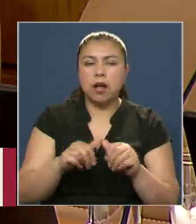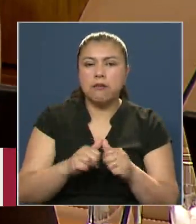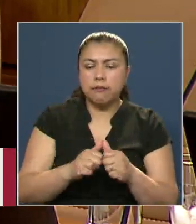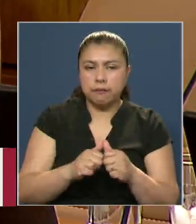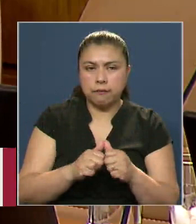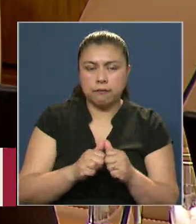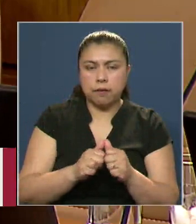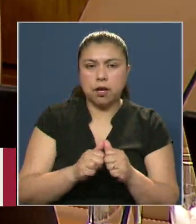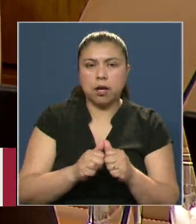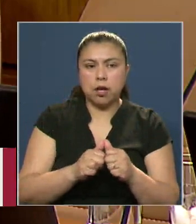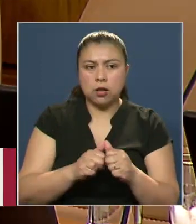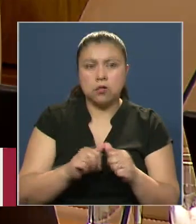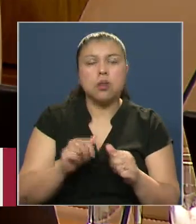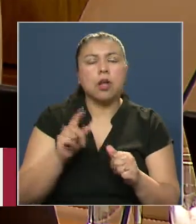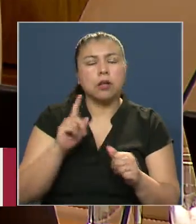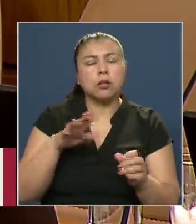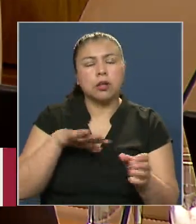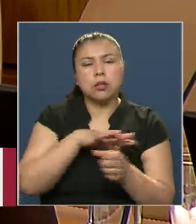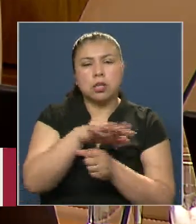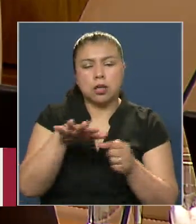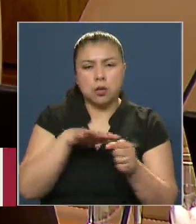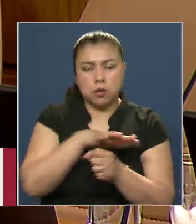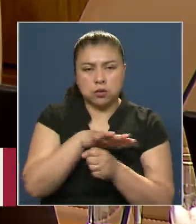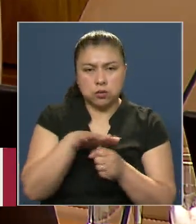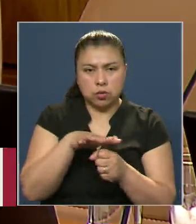que se encuentran en situación de